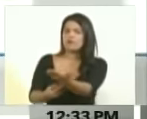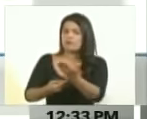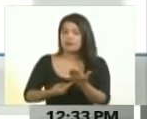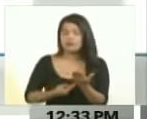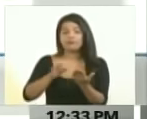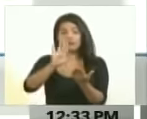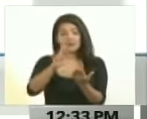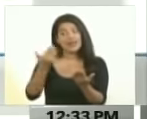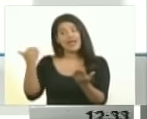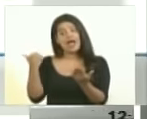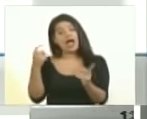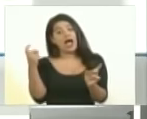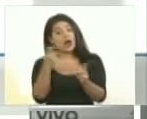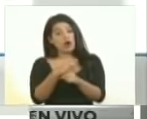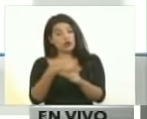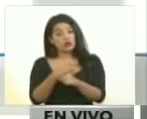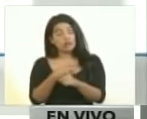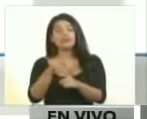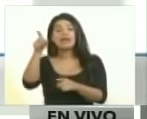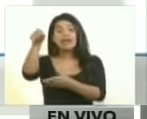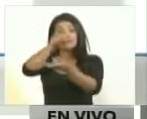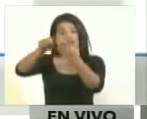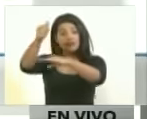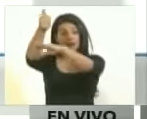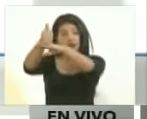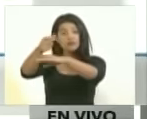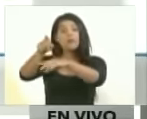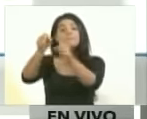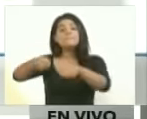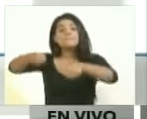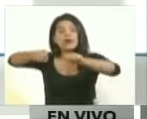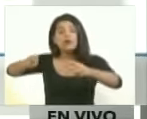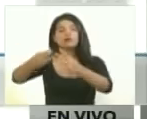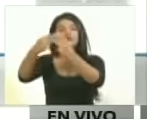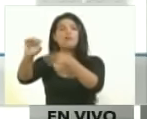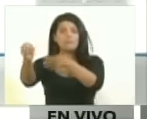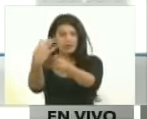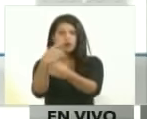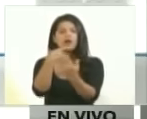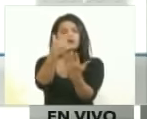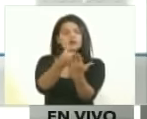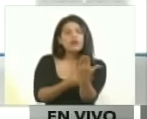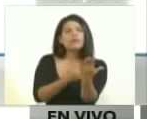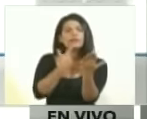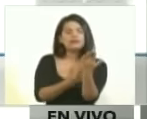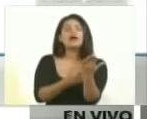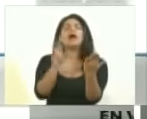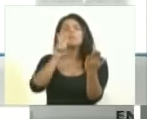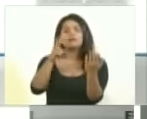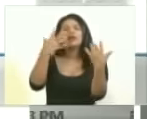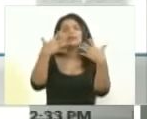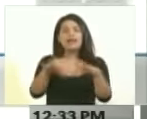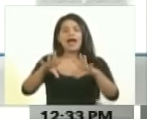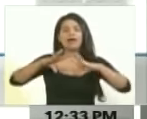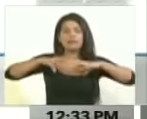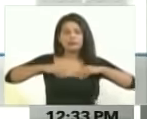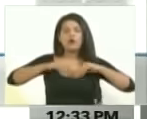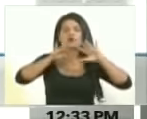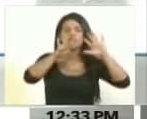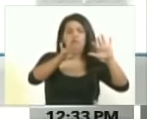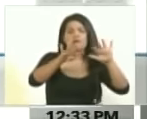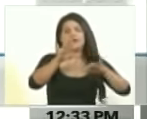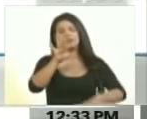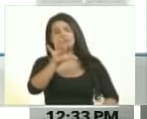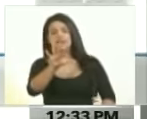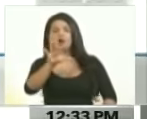el mes de agosto, la Secretaría del Mercosur dice que Venezuela incorporó y o adoptó 953